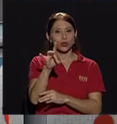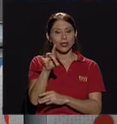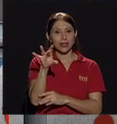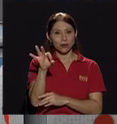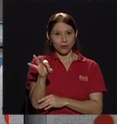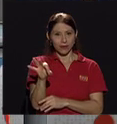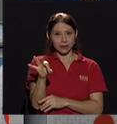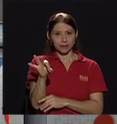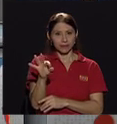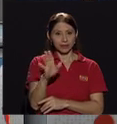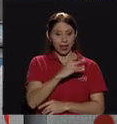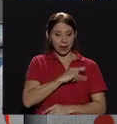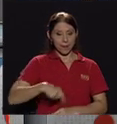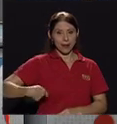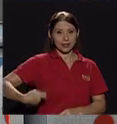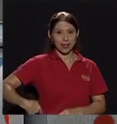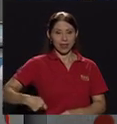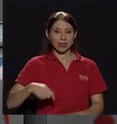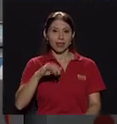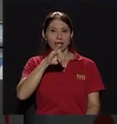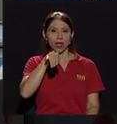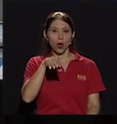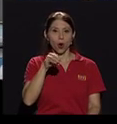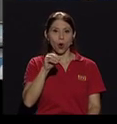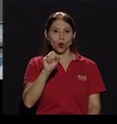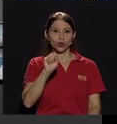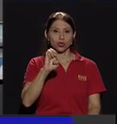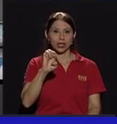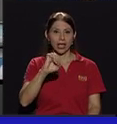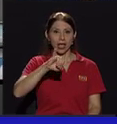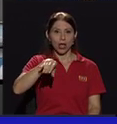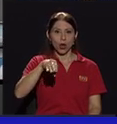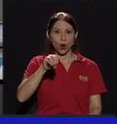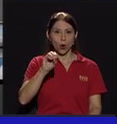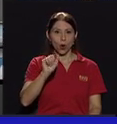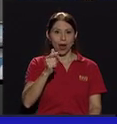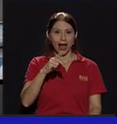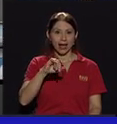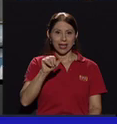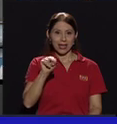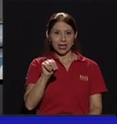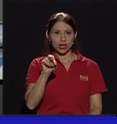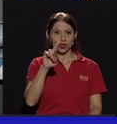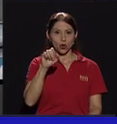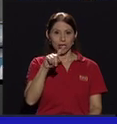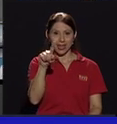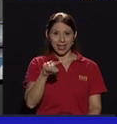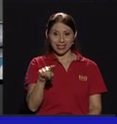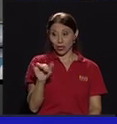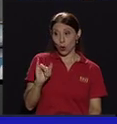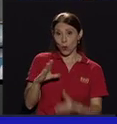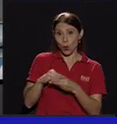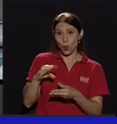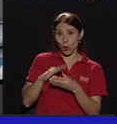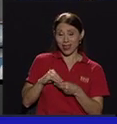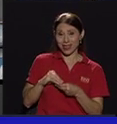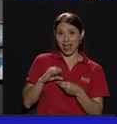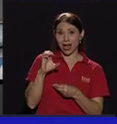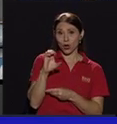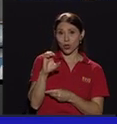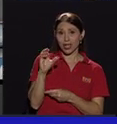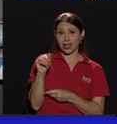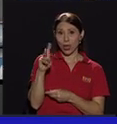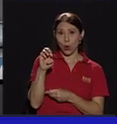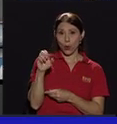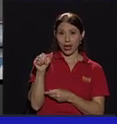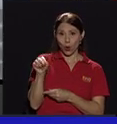1889, el presidente José Joaquín Rodríguez, como nos cuenta doña Clotilde Obregón en su Historia del Poder Ejecutivo y las elecciones en